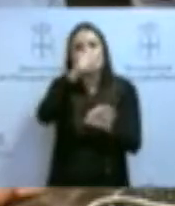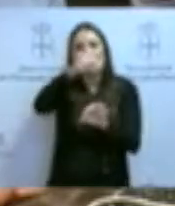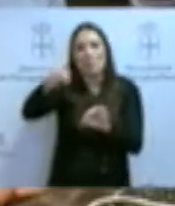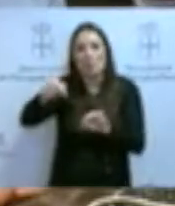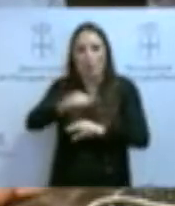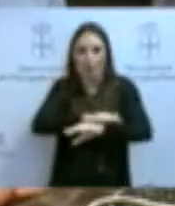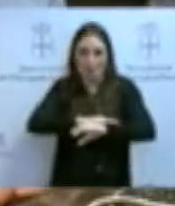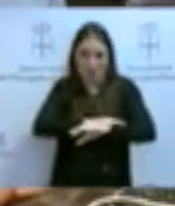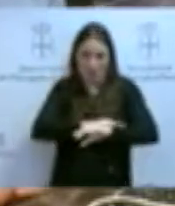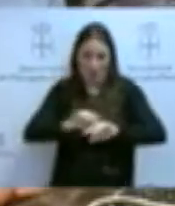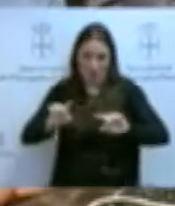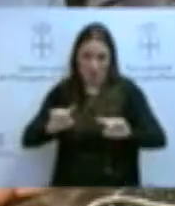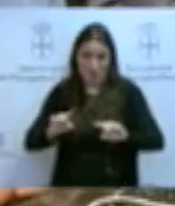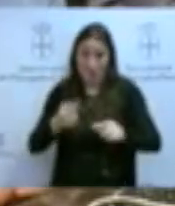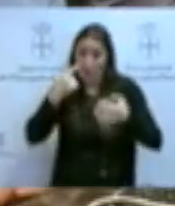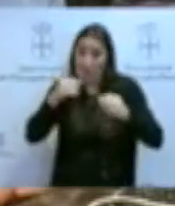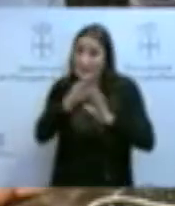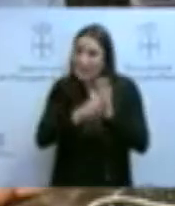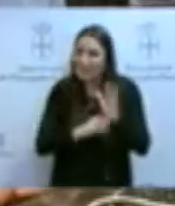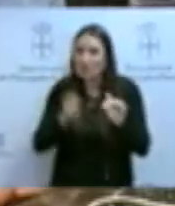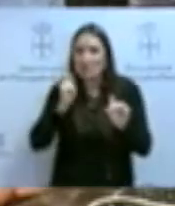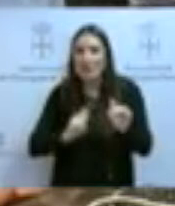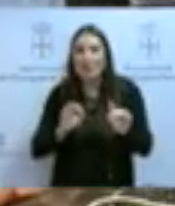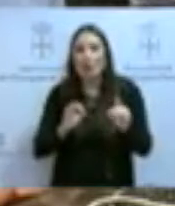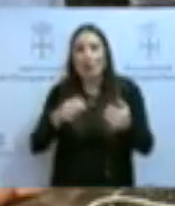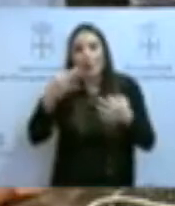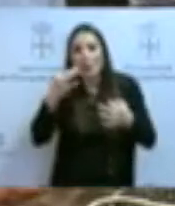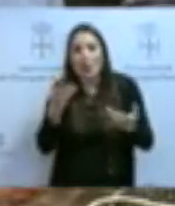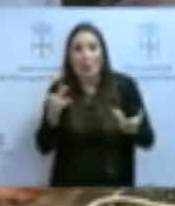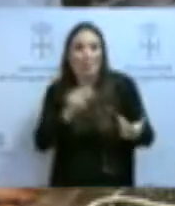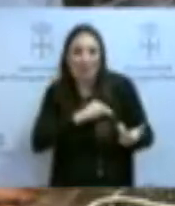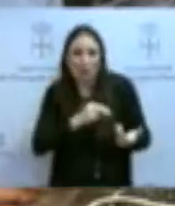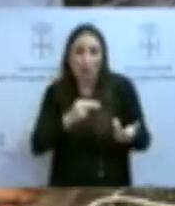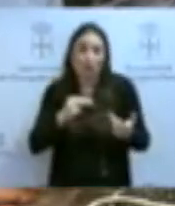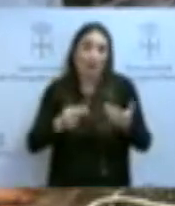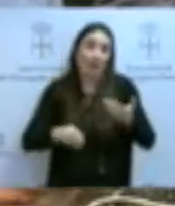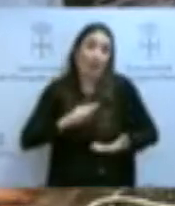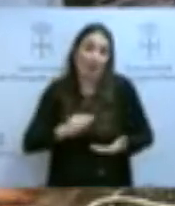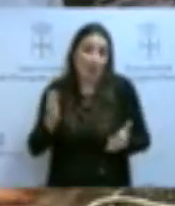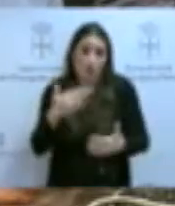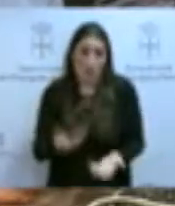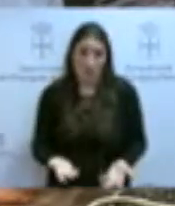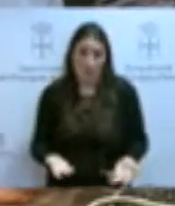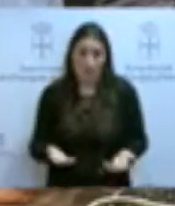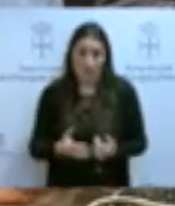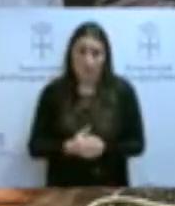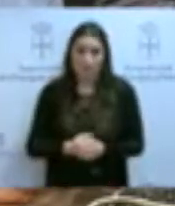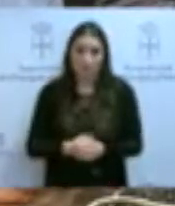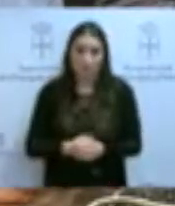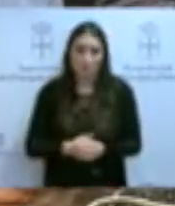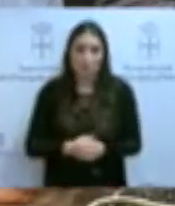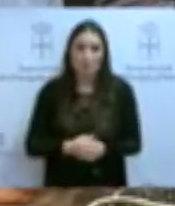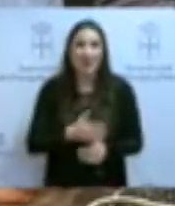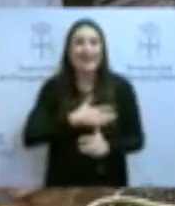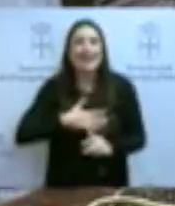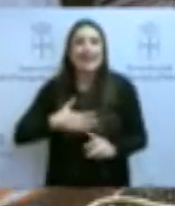no con criterios de profesionalidad, de racionalidad, no con criterios de mérito y capacidad. Miren, quisiéramos